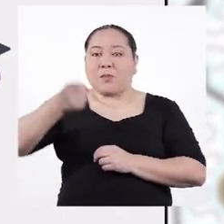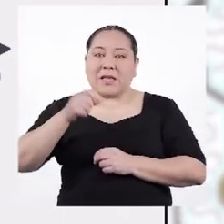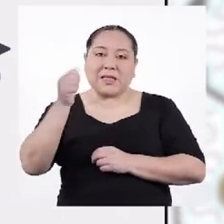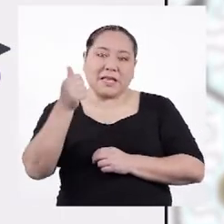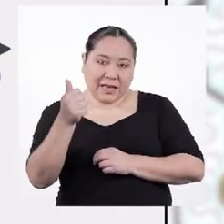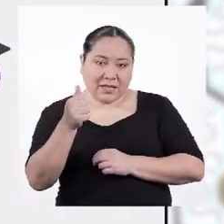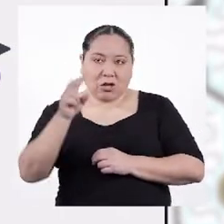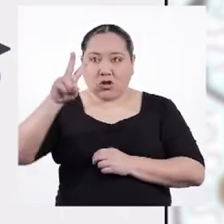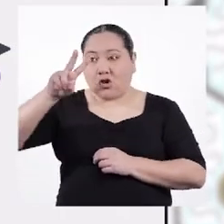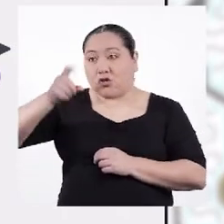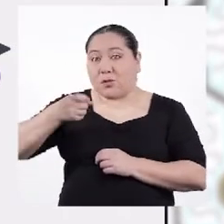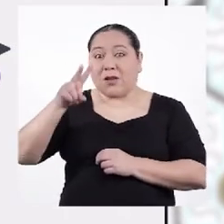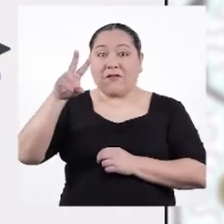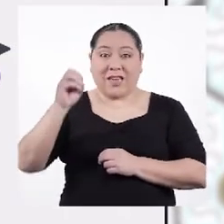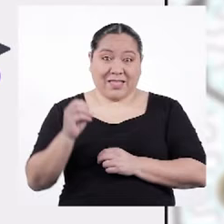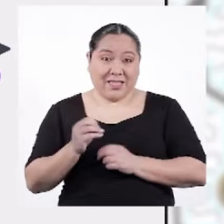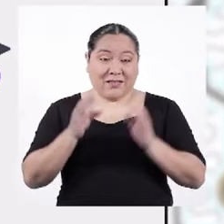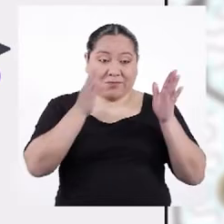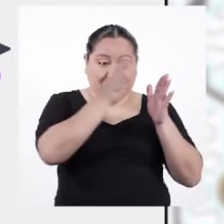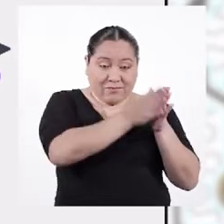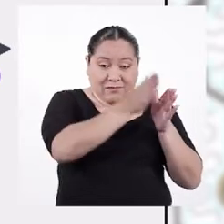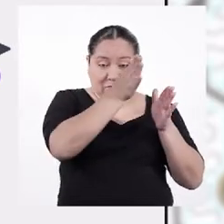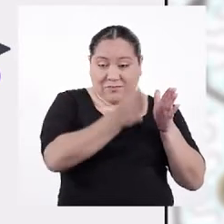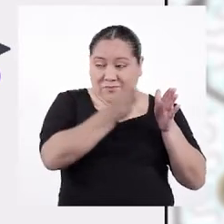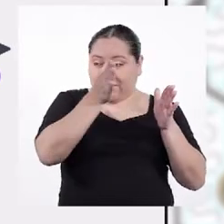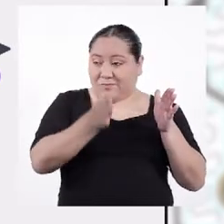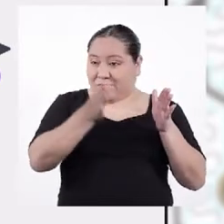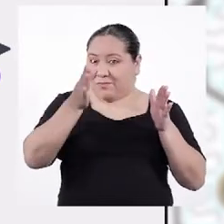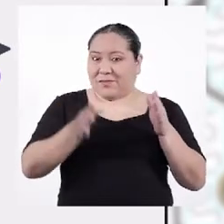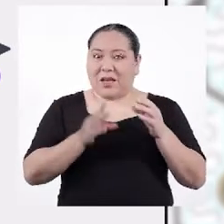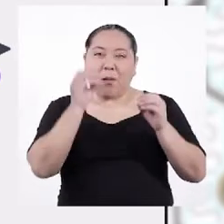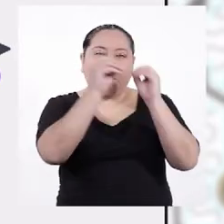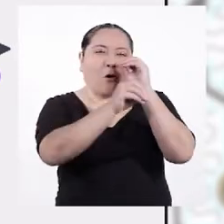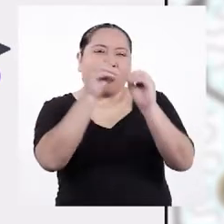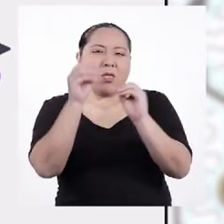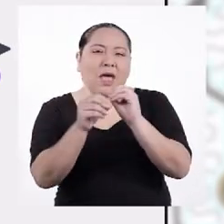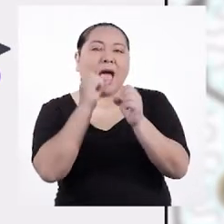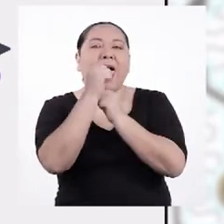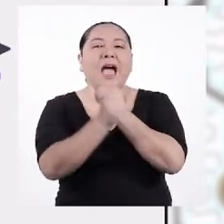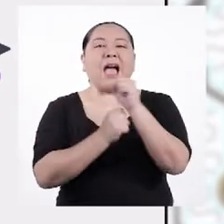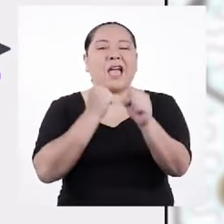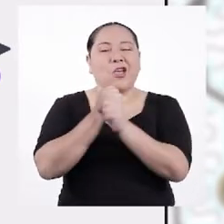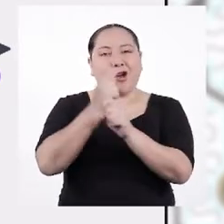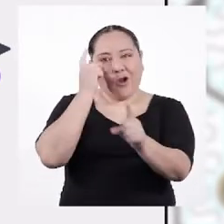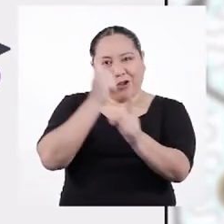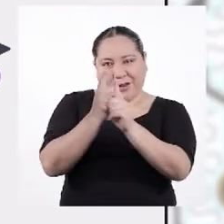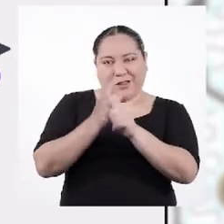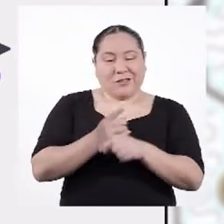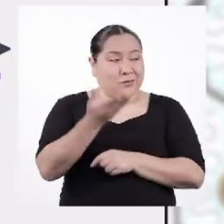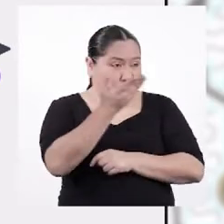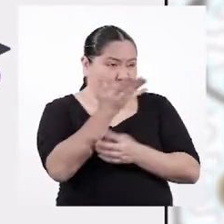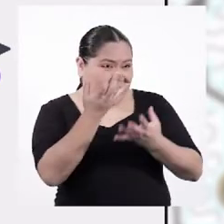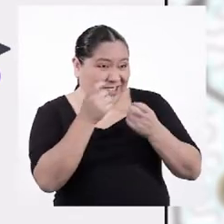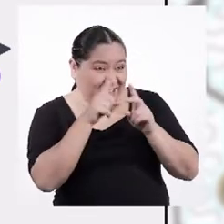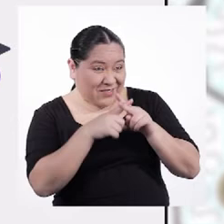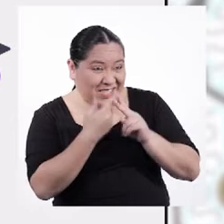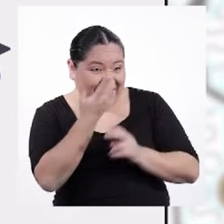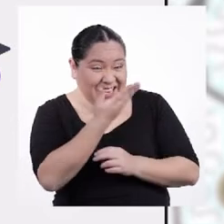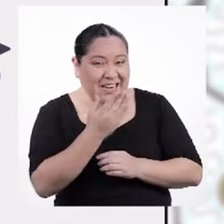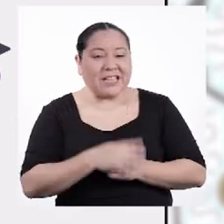2020. Y con esa escala ya podemos ubicar los años exactos. ¿Quieres hacerlo, Cubi? Sí.